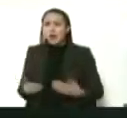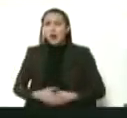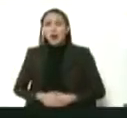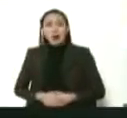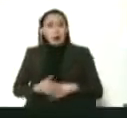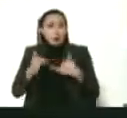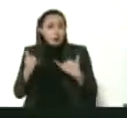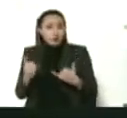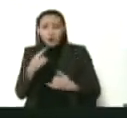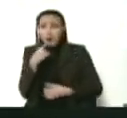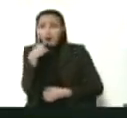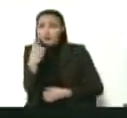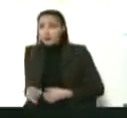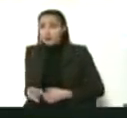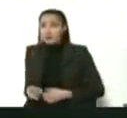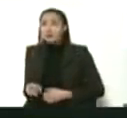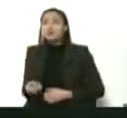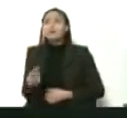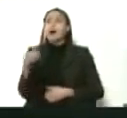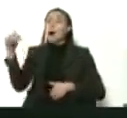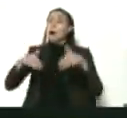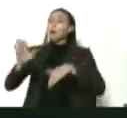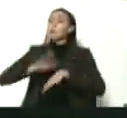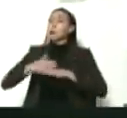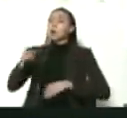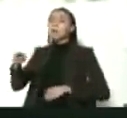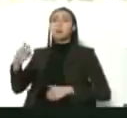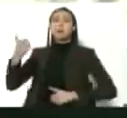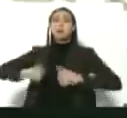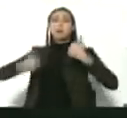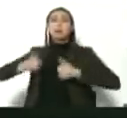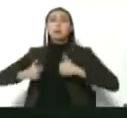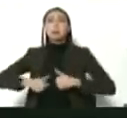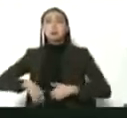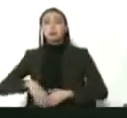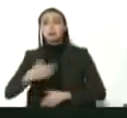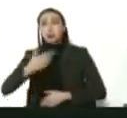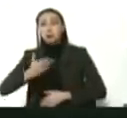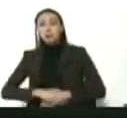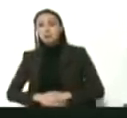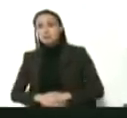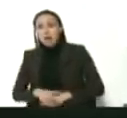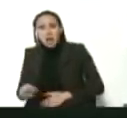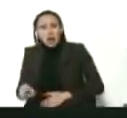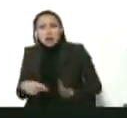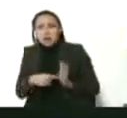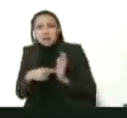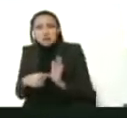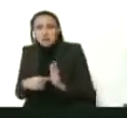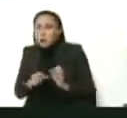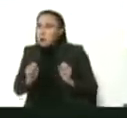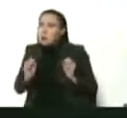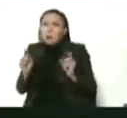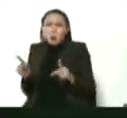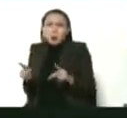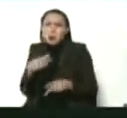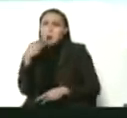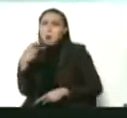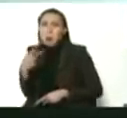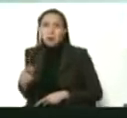Ahora sale a decir que hay que votar porque él es candidato. Así son. Eso se llama oportunismo